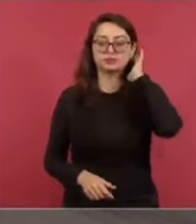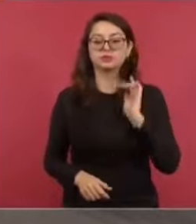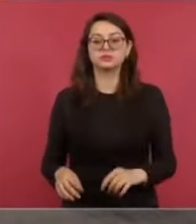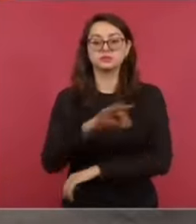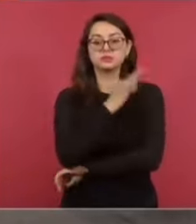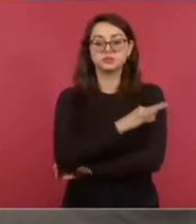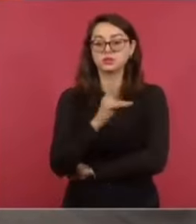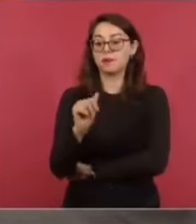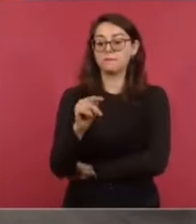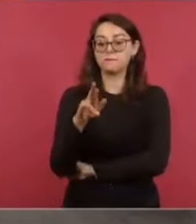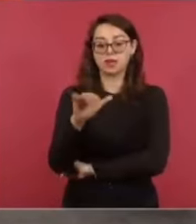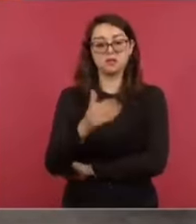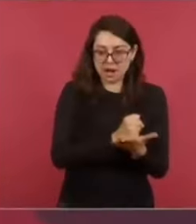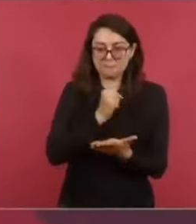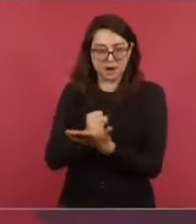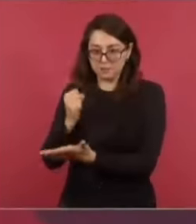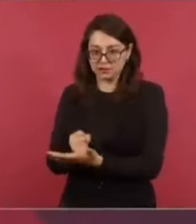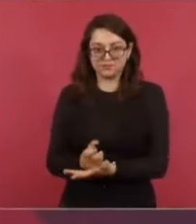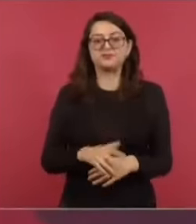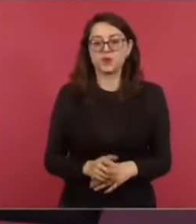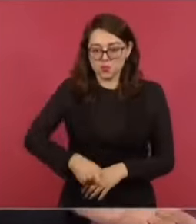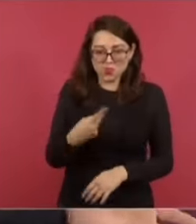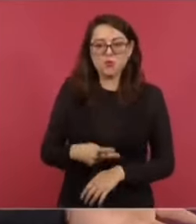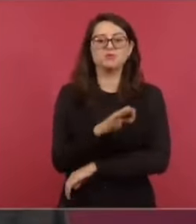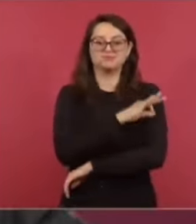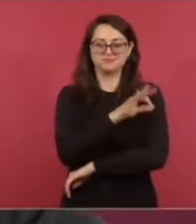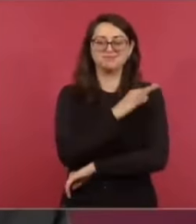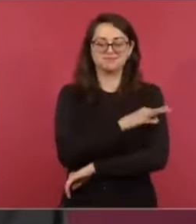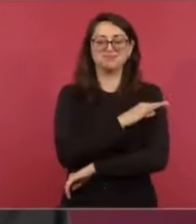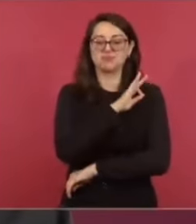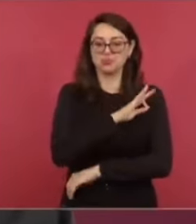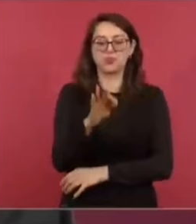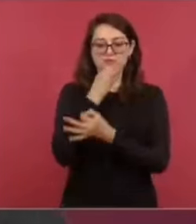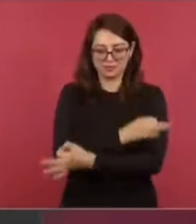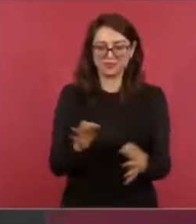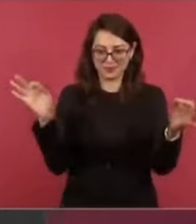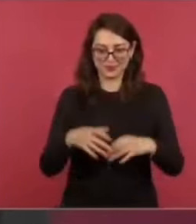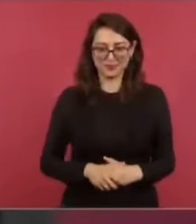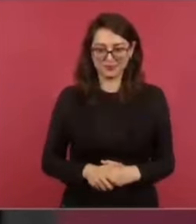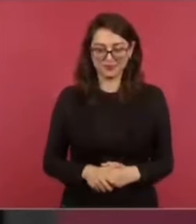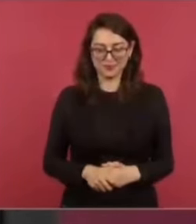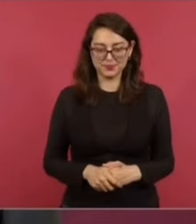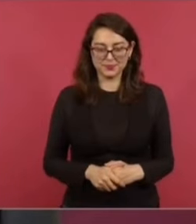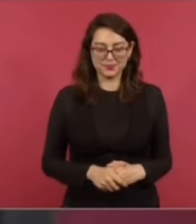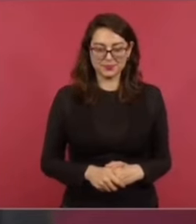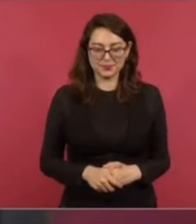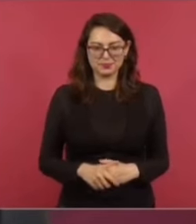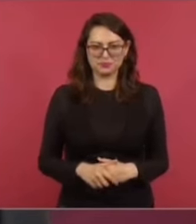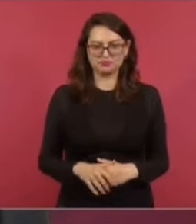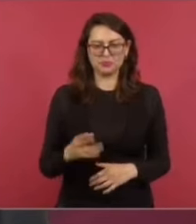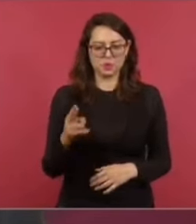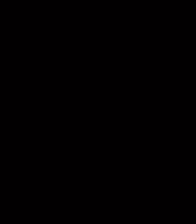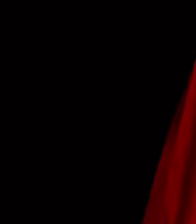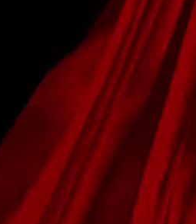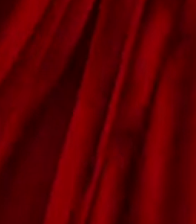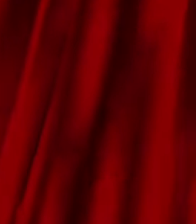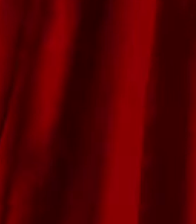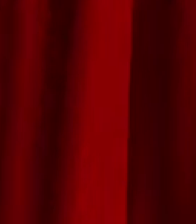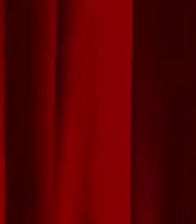a tener la vacuna patria este año. Ya México tiene su vacuna. Eso es lo que puedo decir. Creo que el mes próximo.